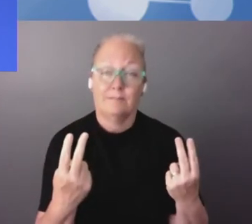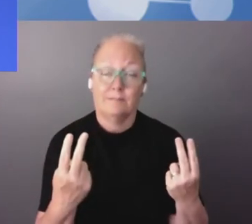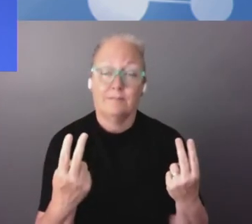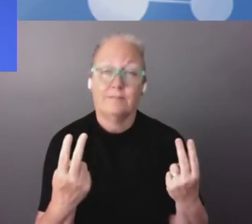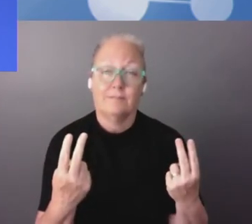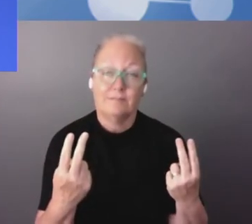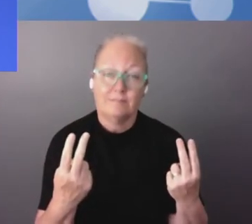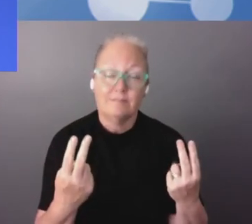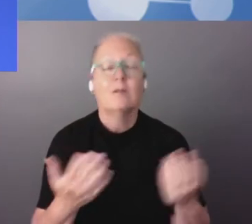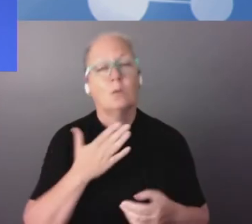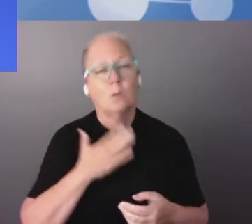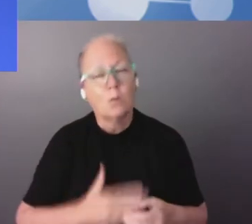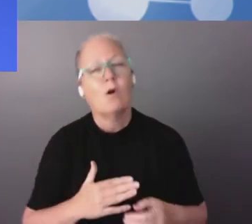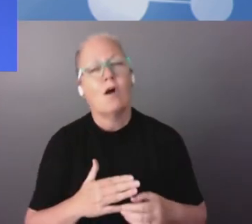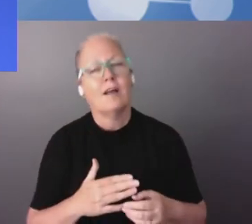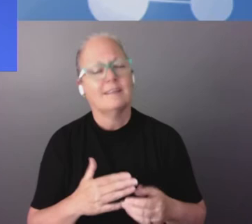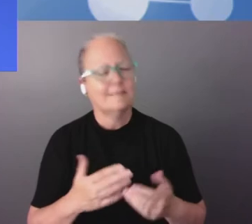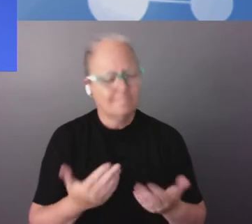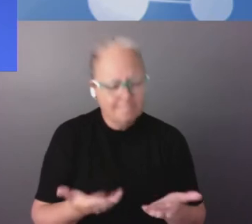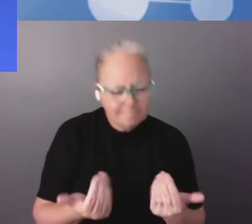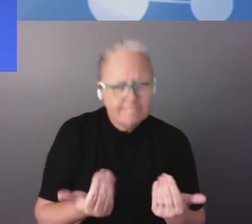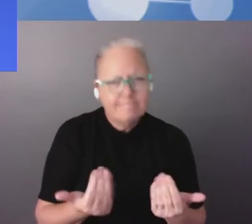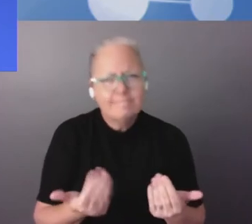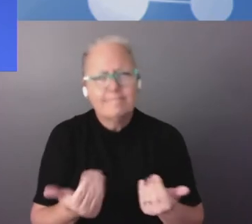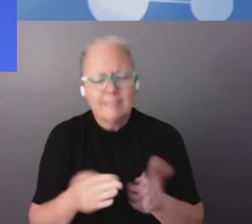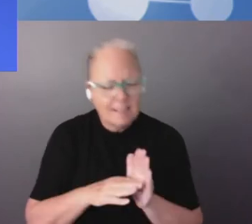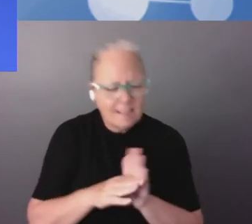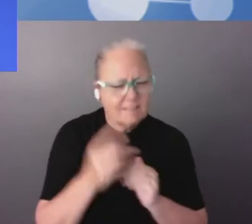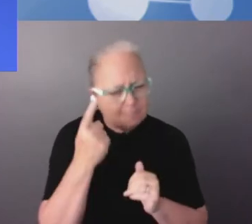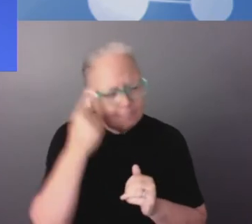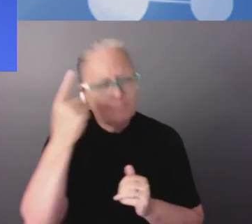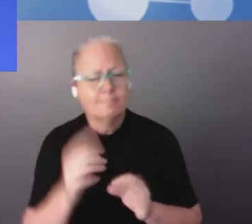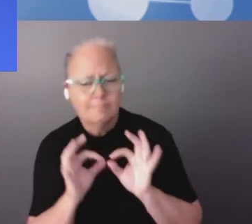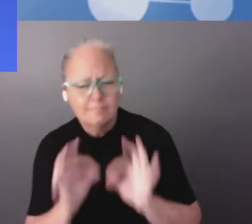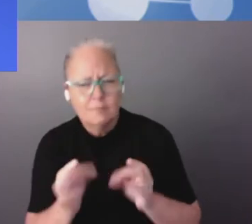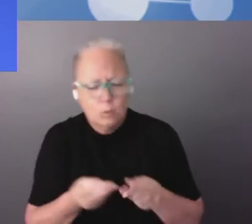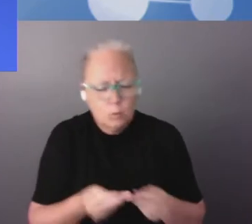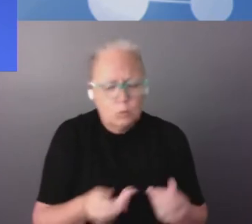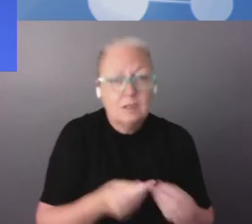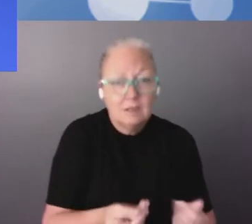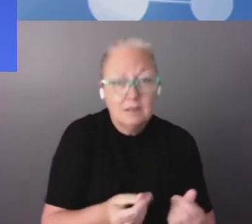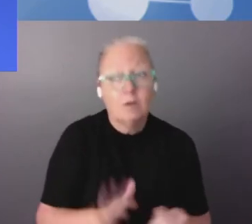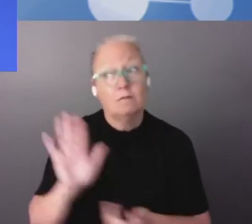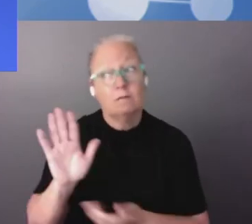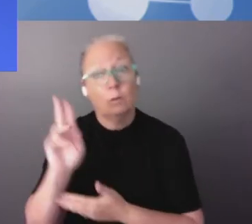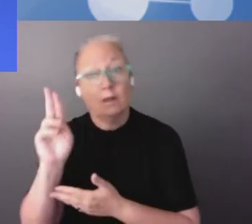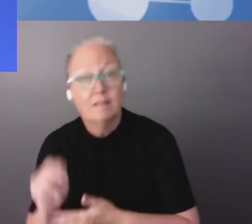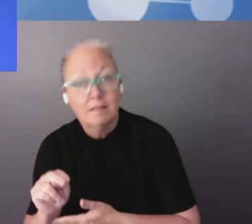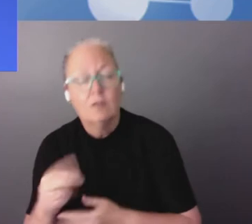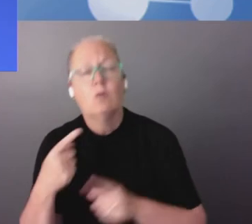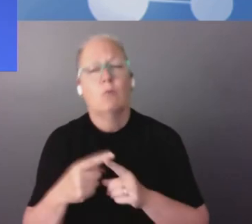y las entidades especiales, hay que crear un sistema de gestión eficaz.